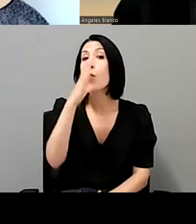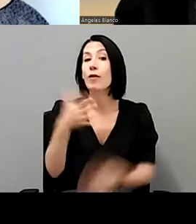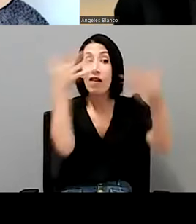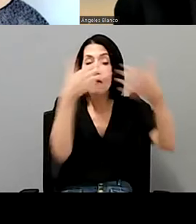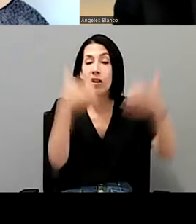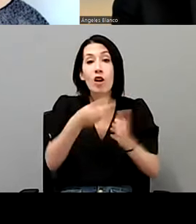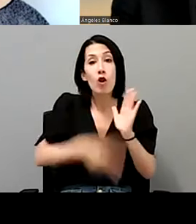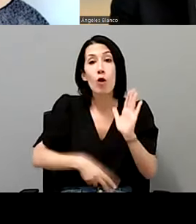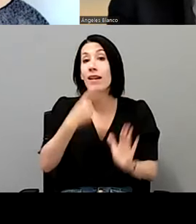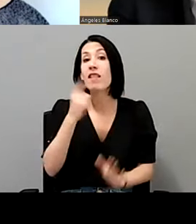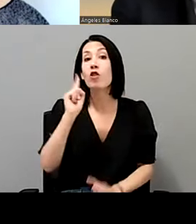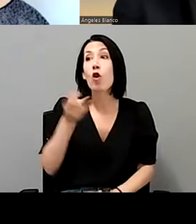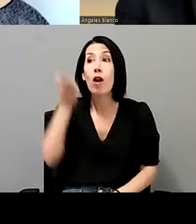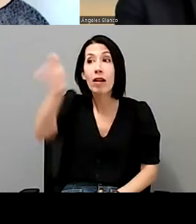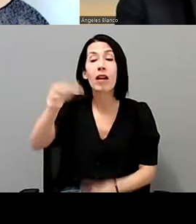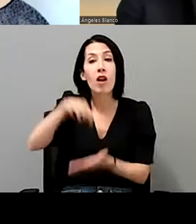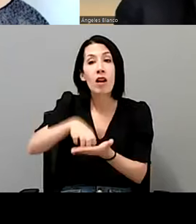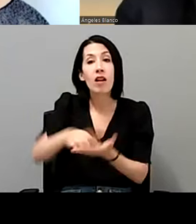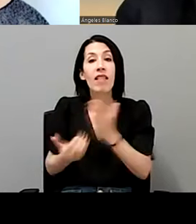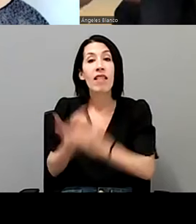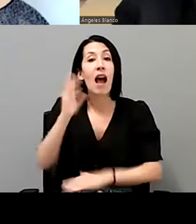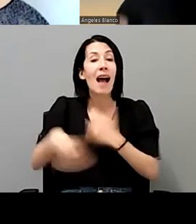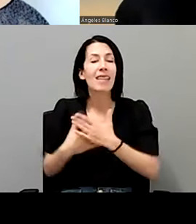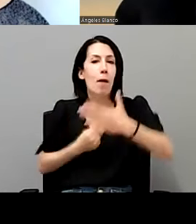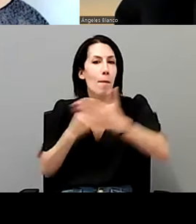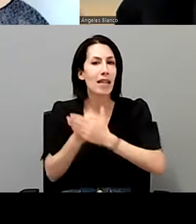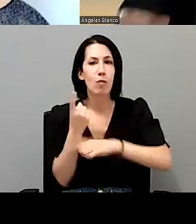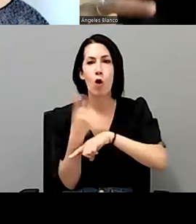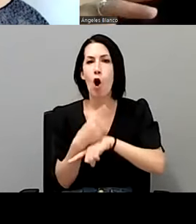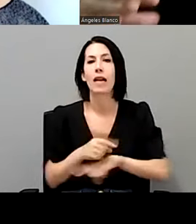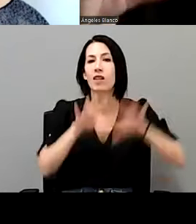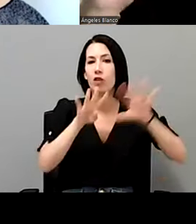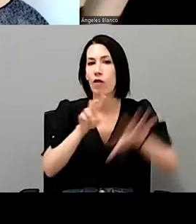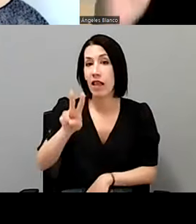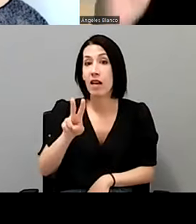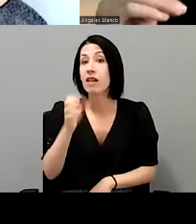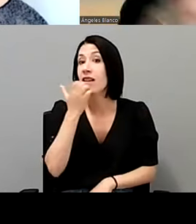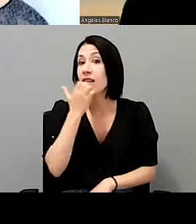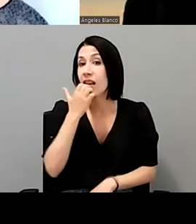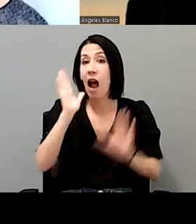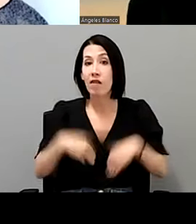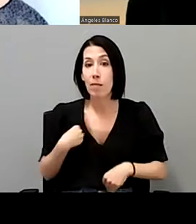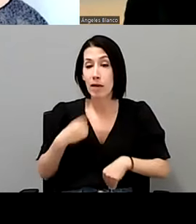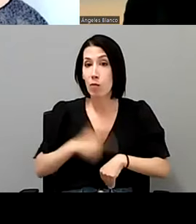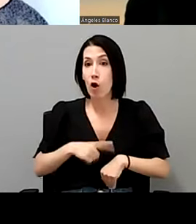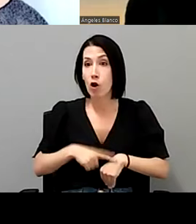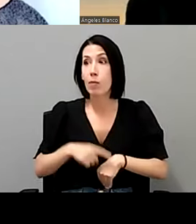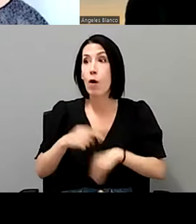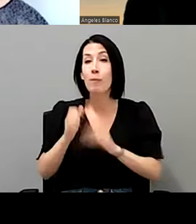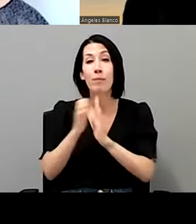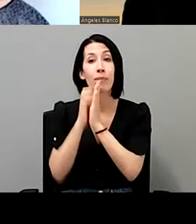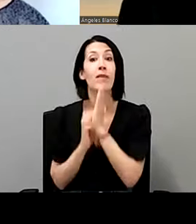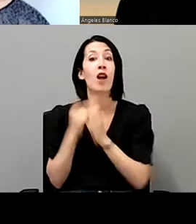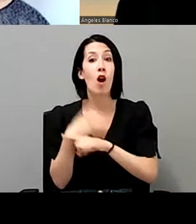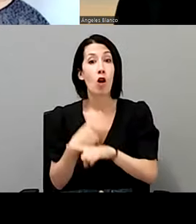solo puedes recurrir al centro de día hasta un máximo de 92 horas. Entonces, al final, si lo compatibilizas, pierdes horas, con lo cual a las personas con